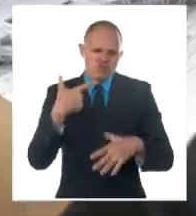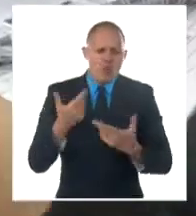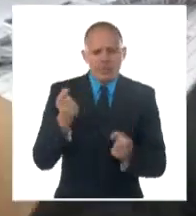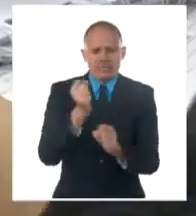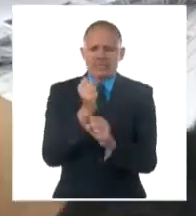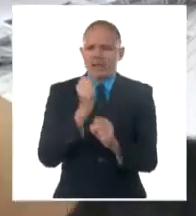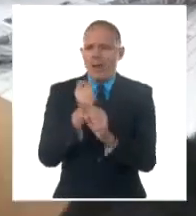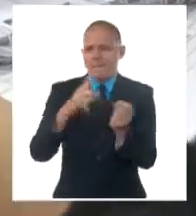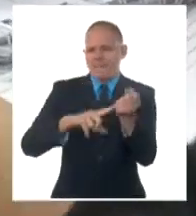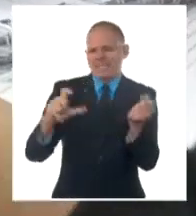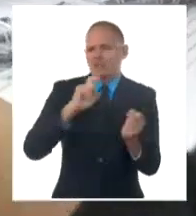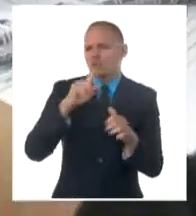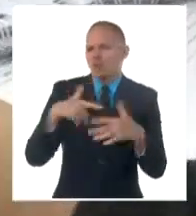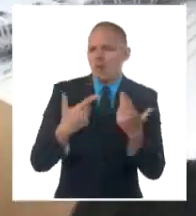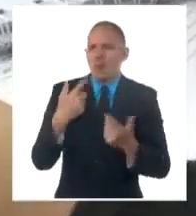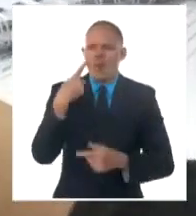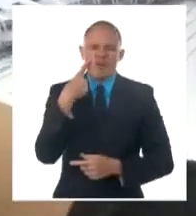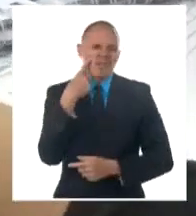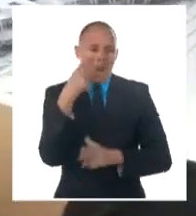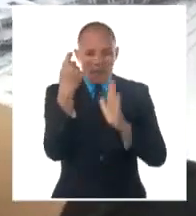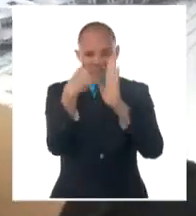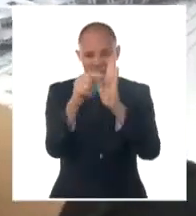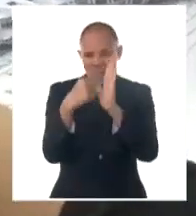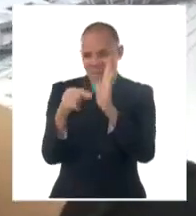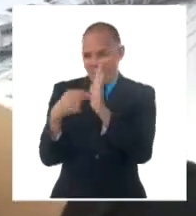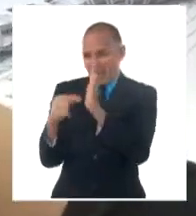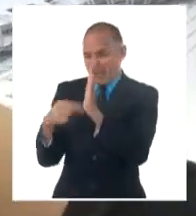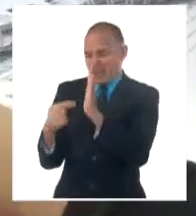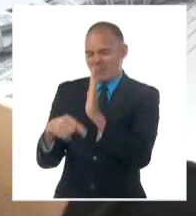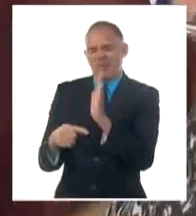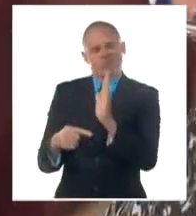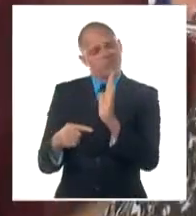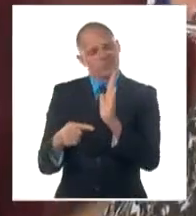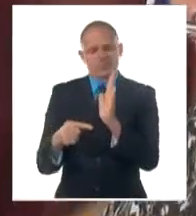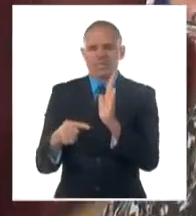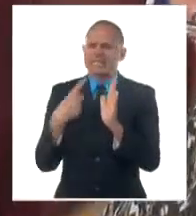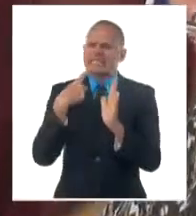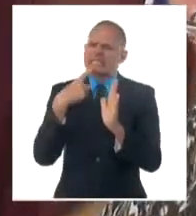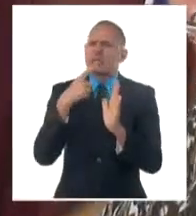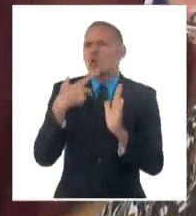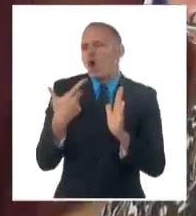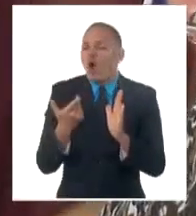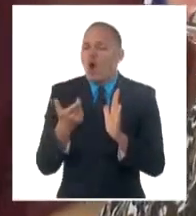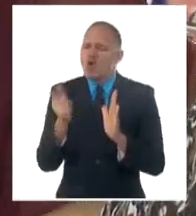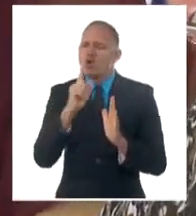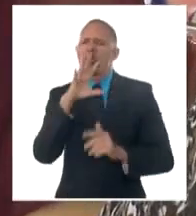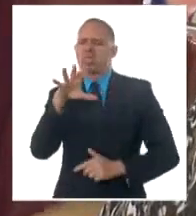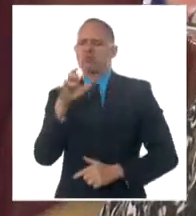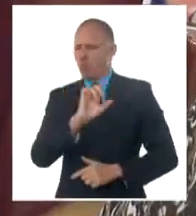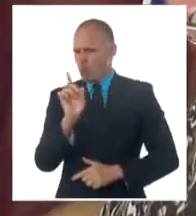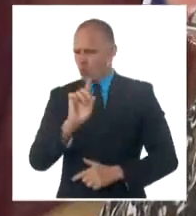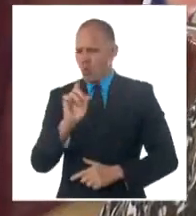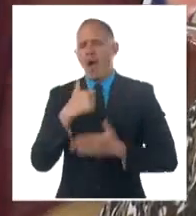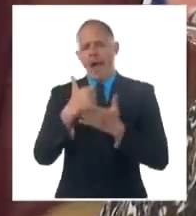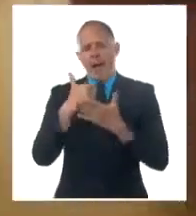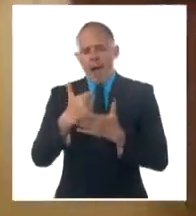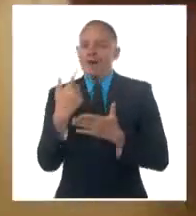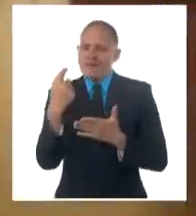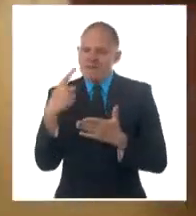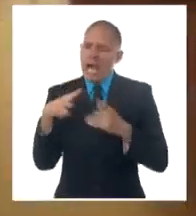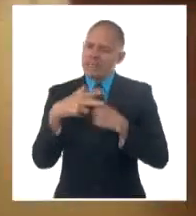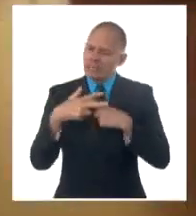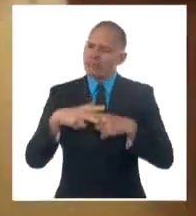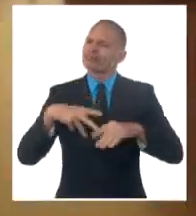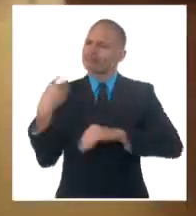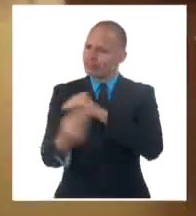satisfactorios. Pero las críticas y señalamientos se hacen sobre el principio de compulsar a que ocurra una transformación. La visita integral en